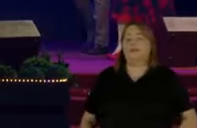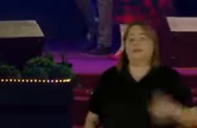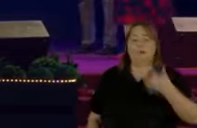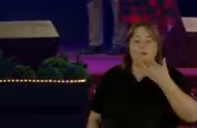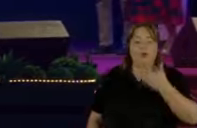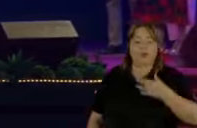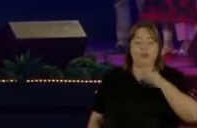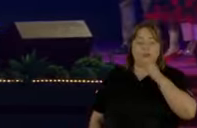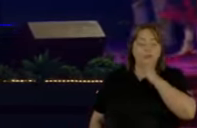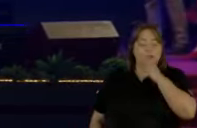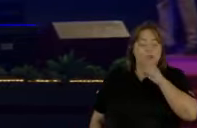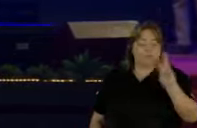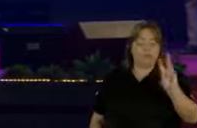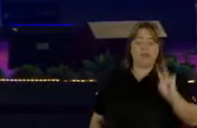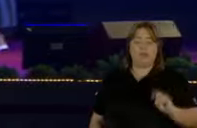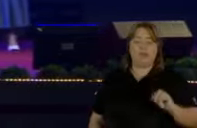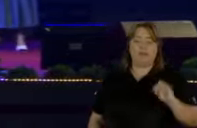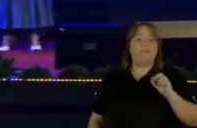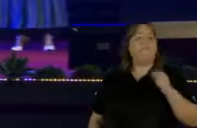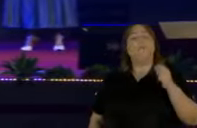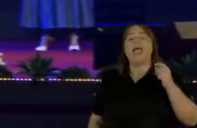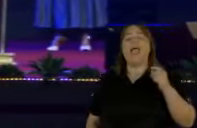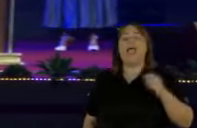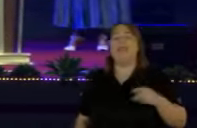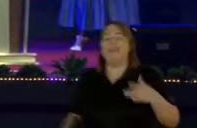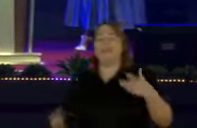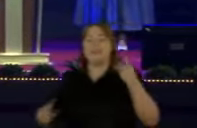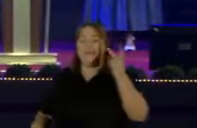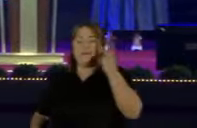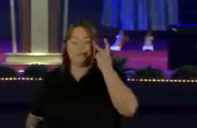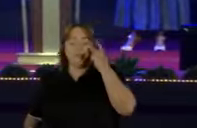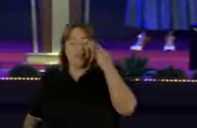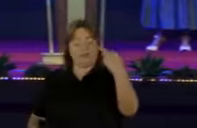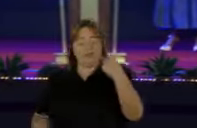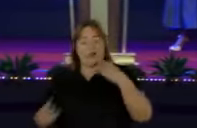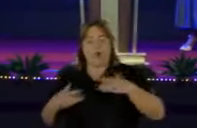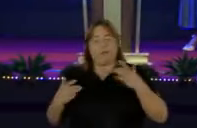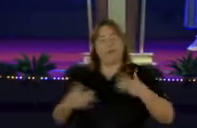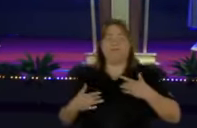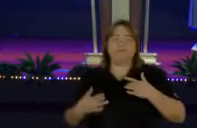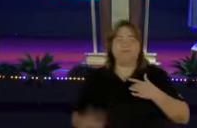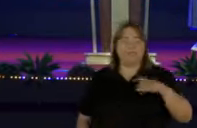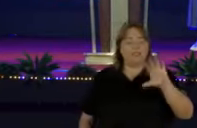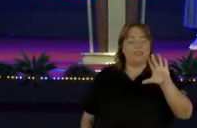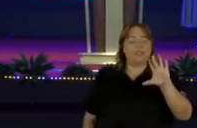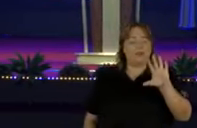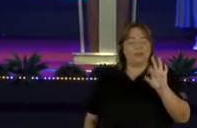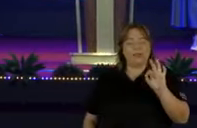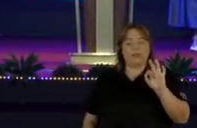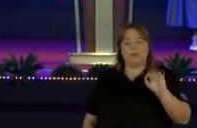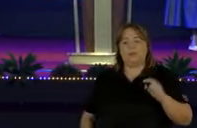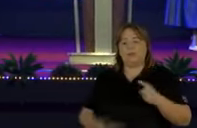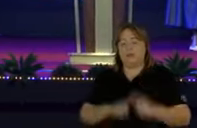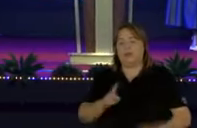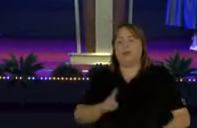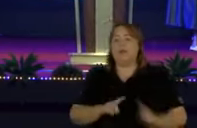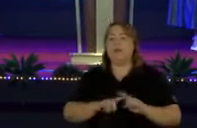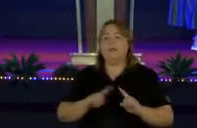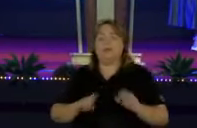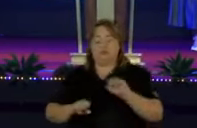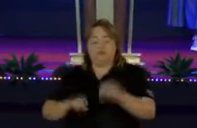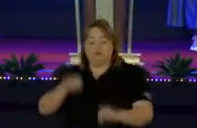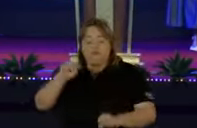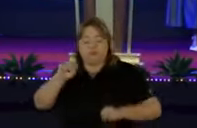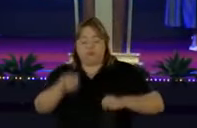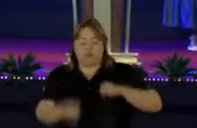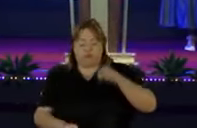Me veo mucho más joven, como de 59 y medio. Mucho más joven. Pero yo he sido ciclista toda la